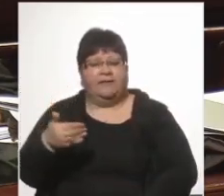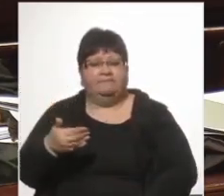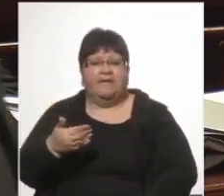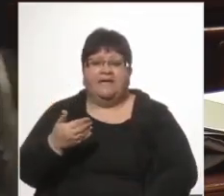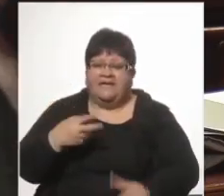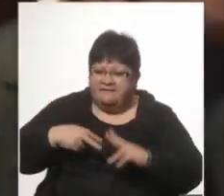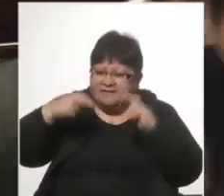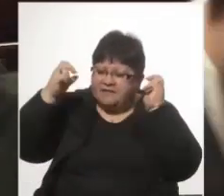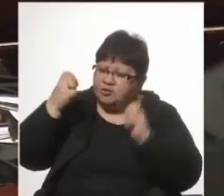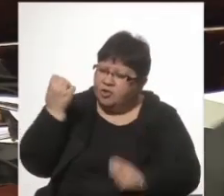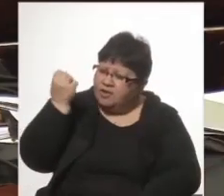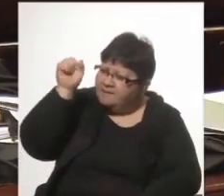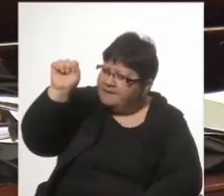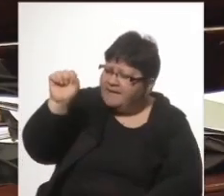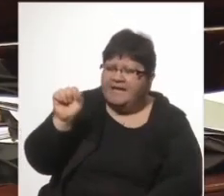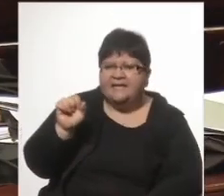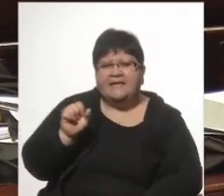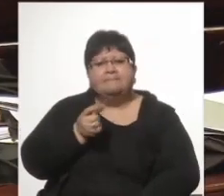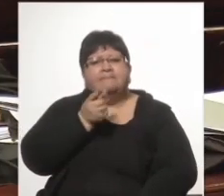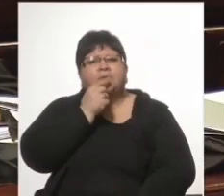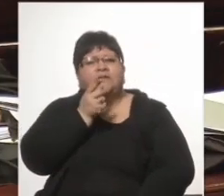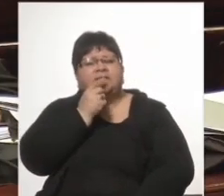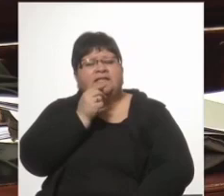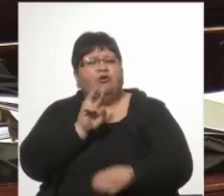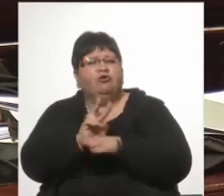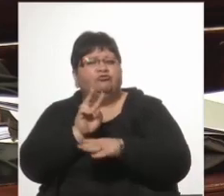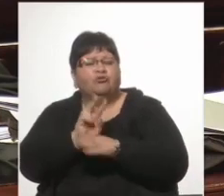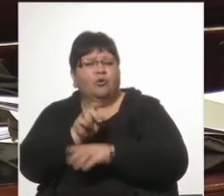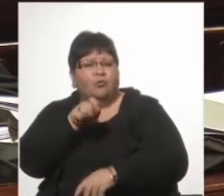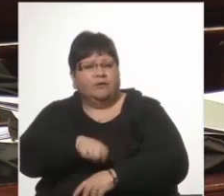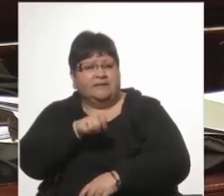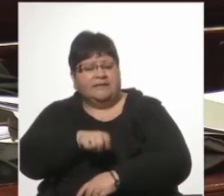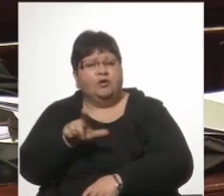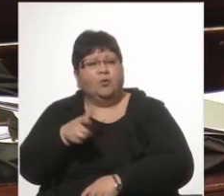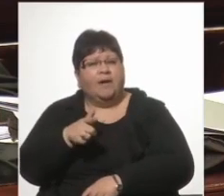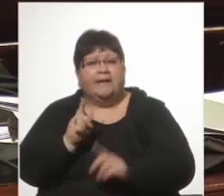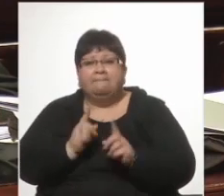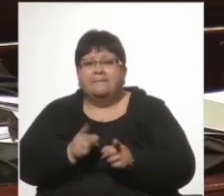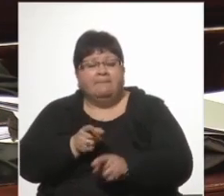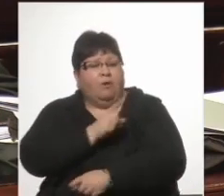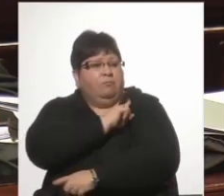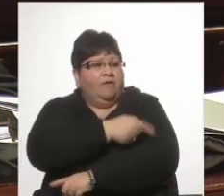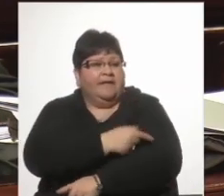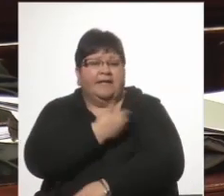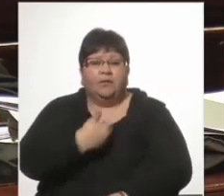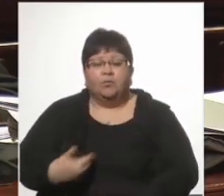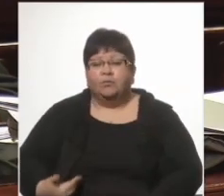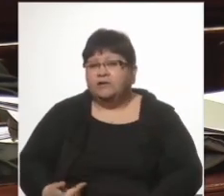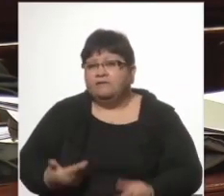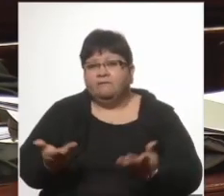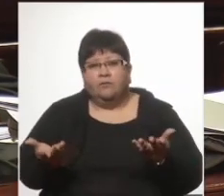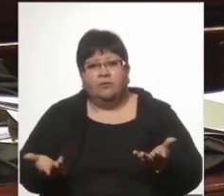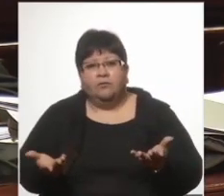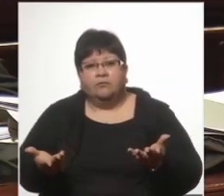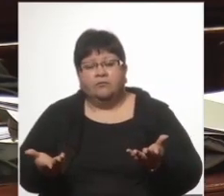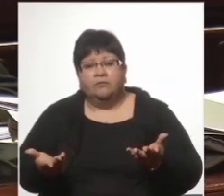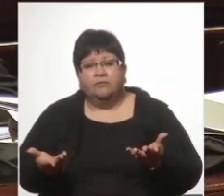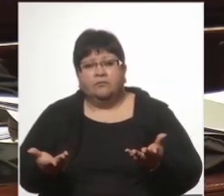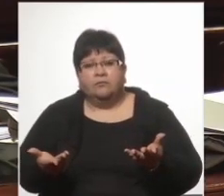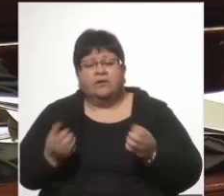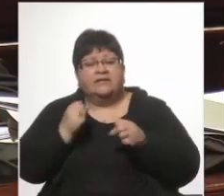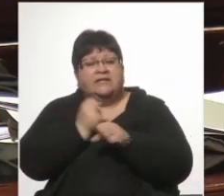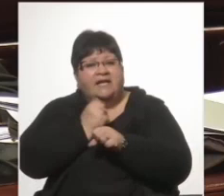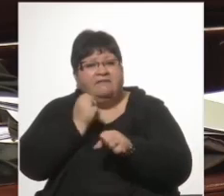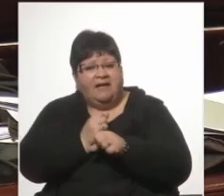es realizada por la policía sin control judicial, o sea que el mismísimo Poder Ejecutivo es el que practica y desarrolla